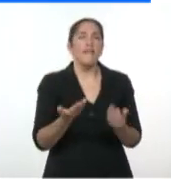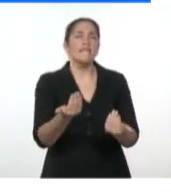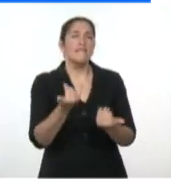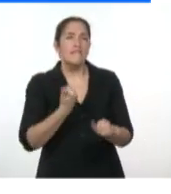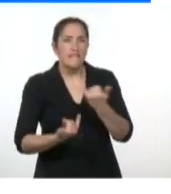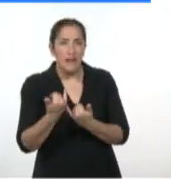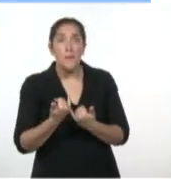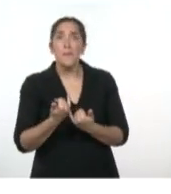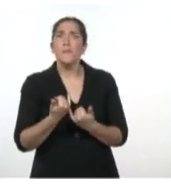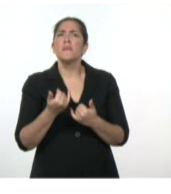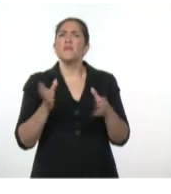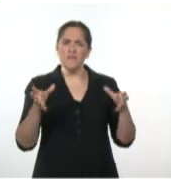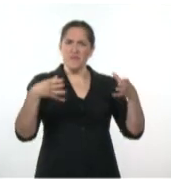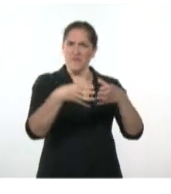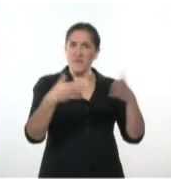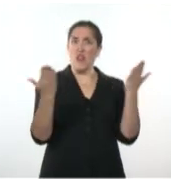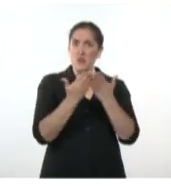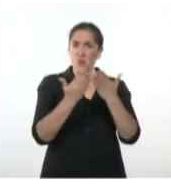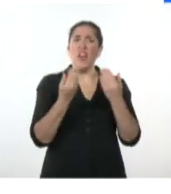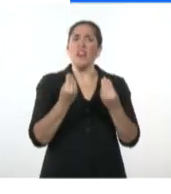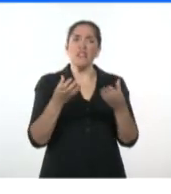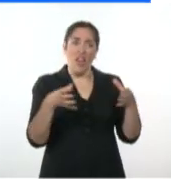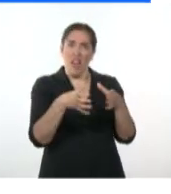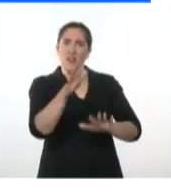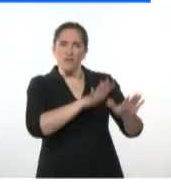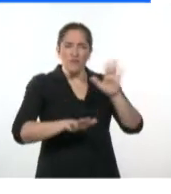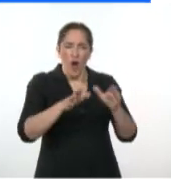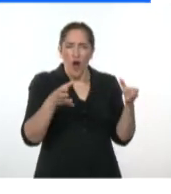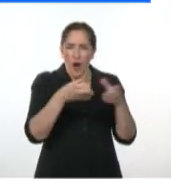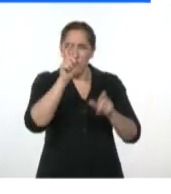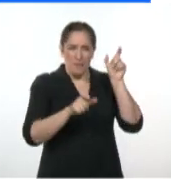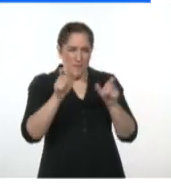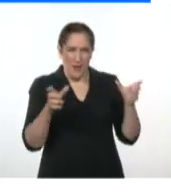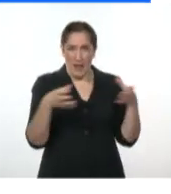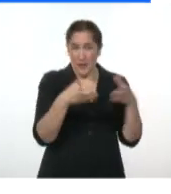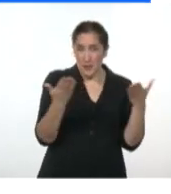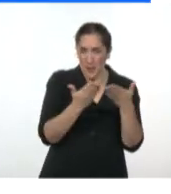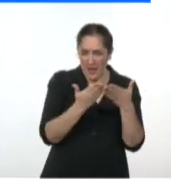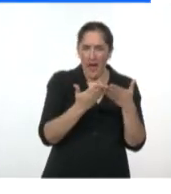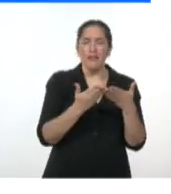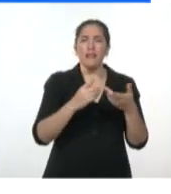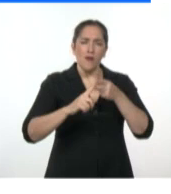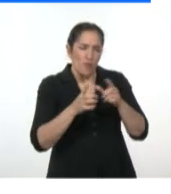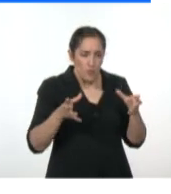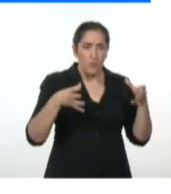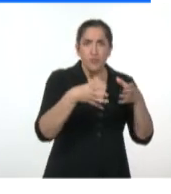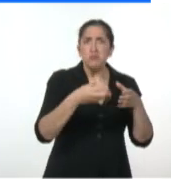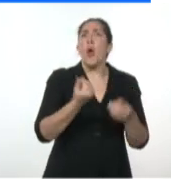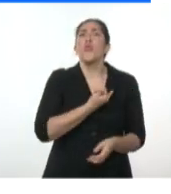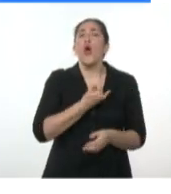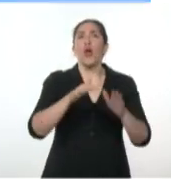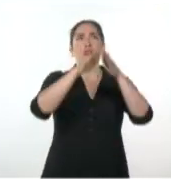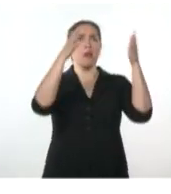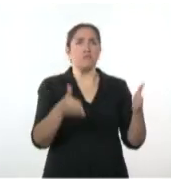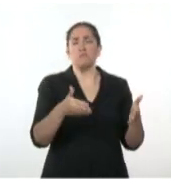Un centro de estudiantes es una organización de estudiantes que se genera en una escuela, instituto o